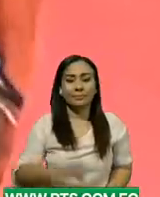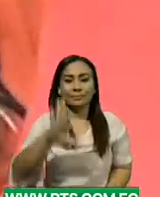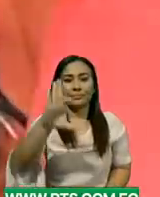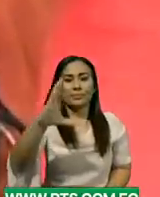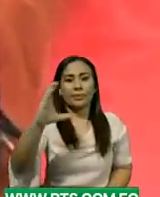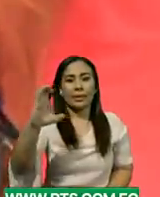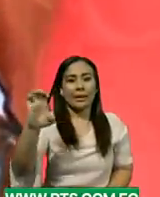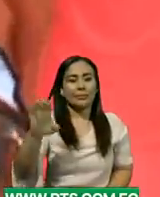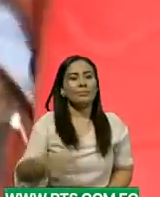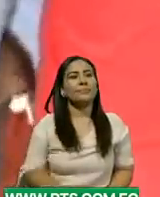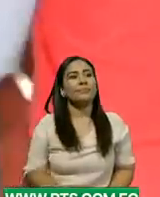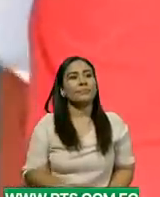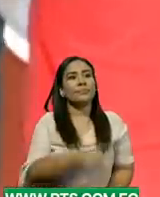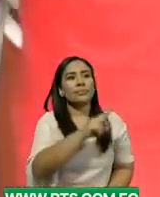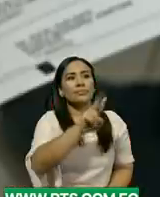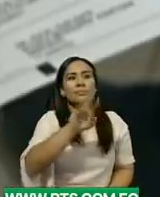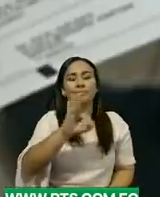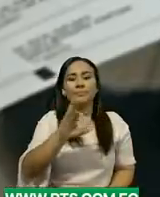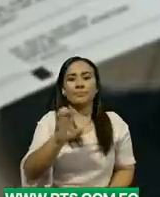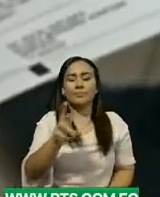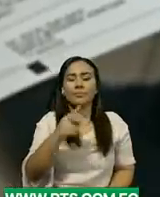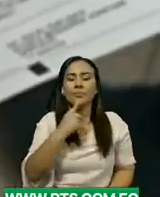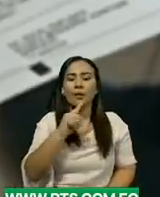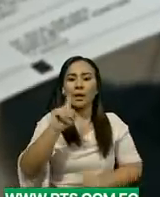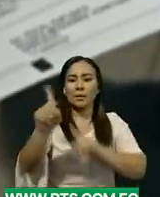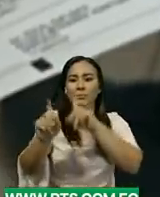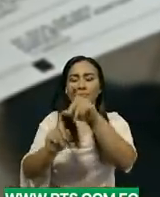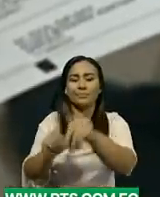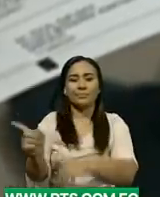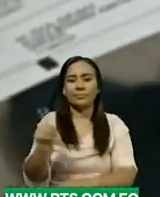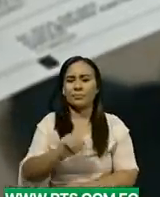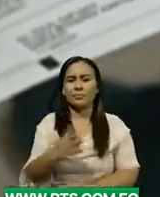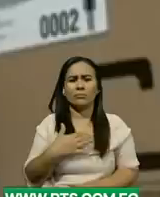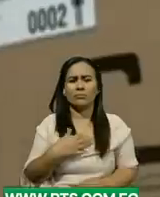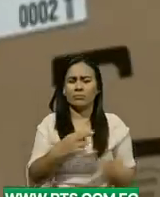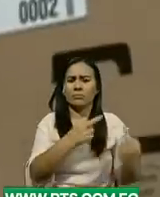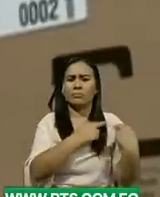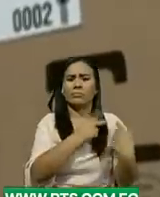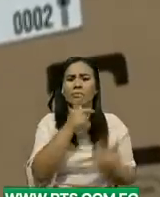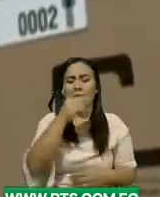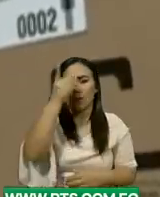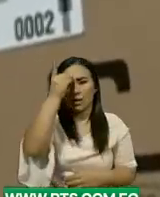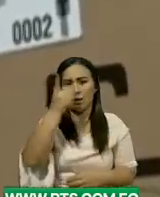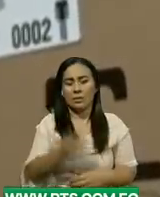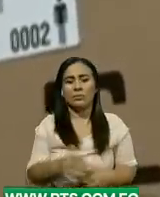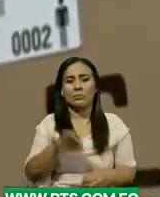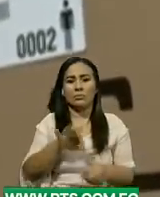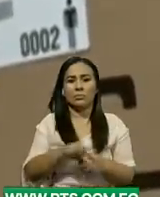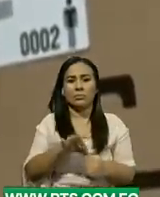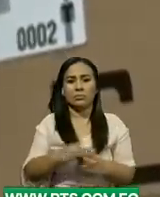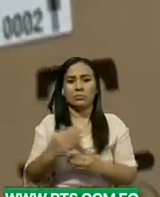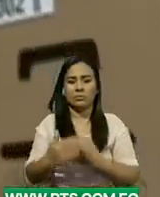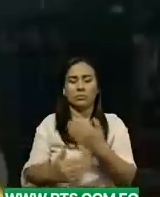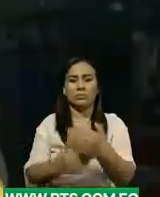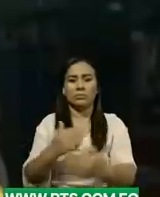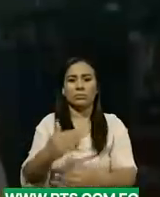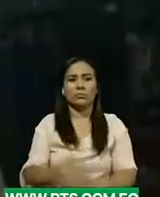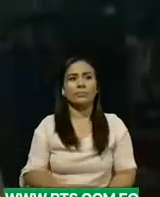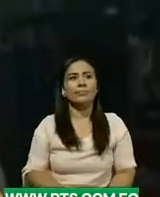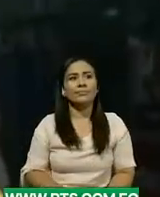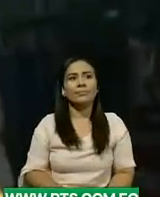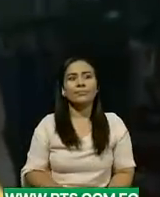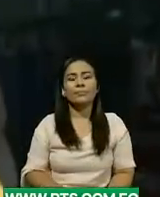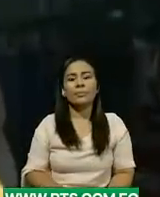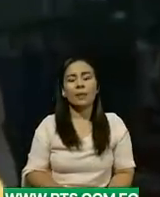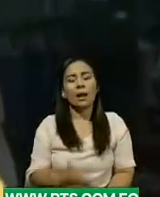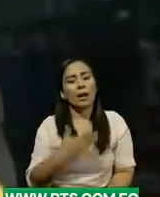Electoral. De esta manera, Viteri argumentó que dicha consulta no está dentro de las competencias que le corresponden al Tribunal Contencioso Electoral. En ese